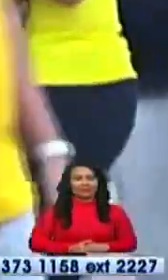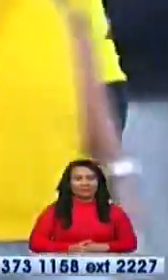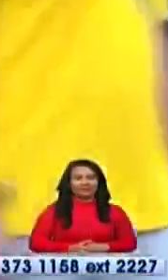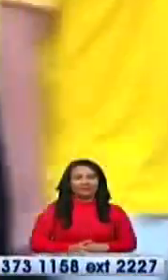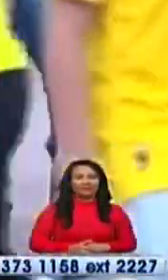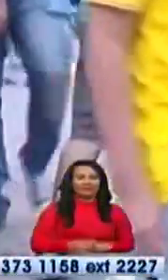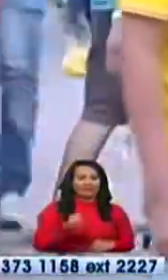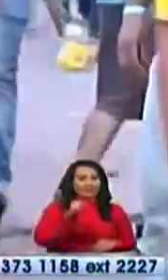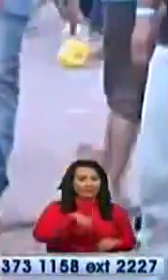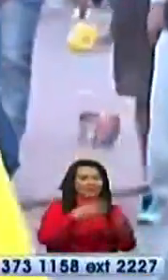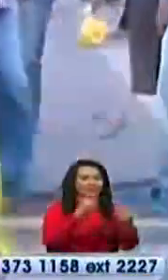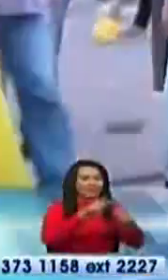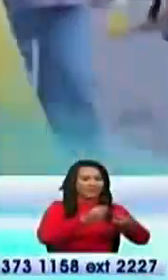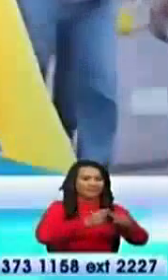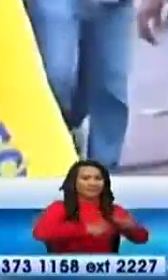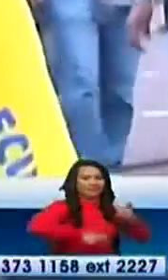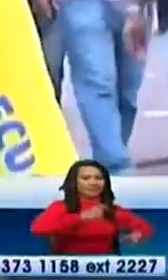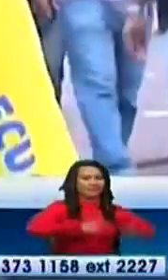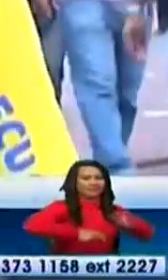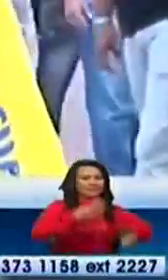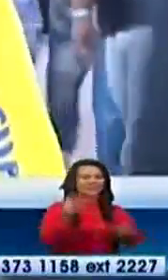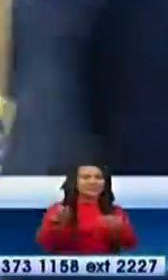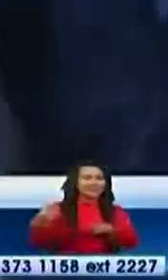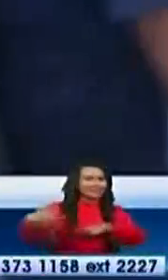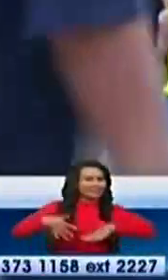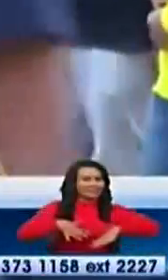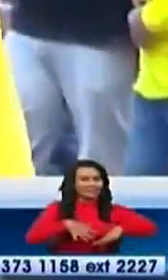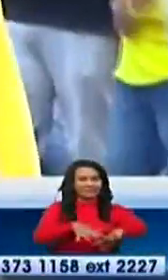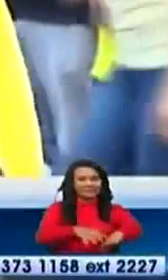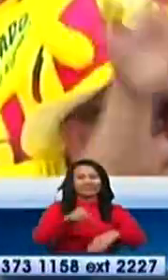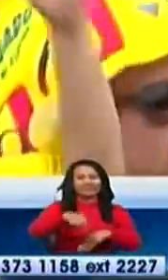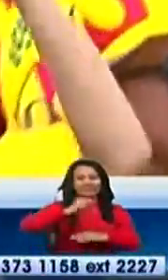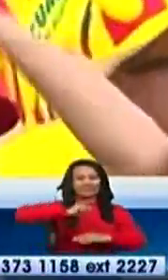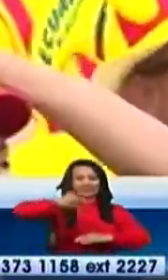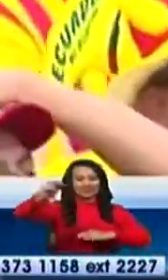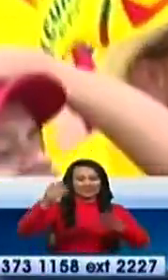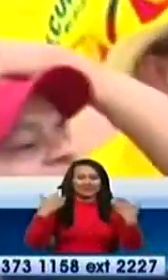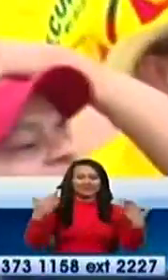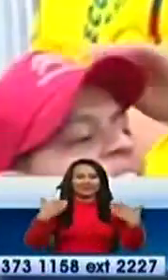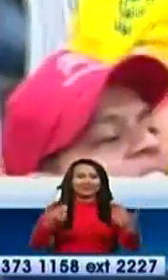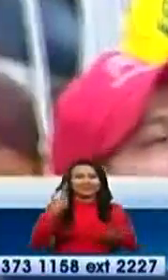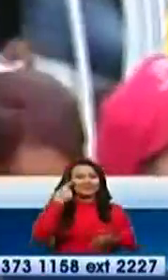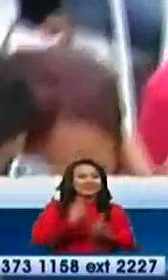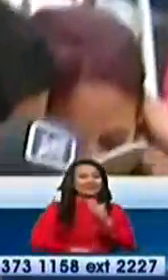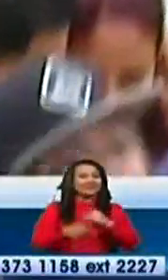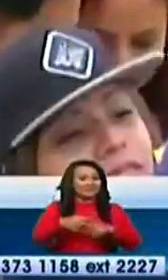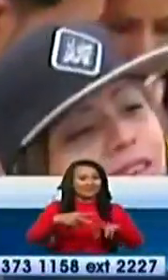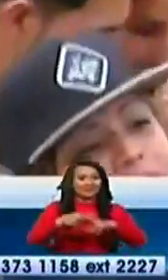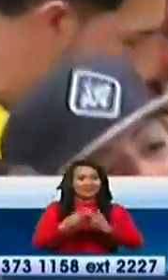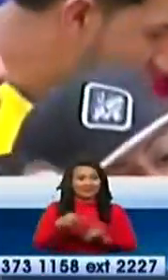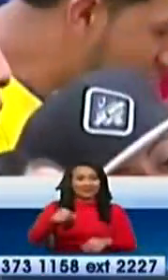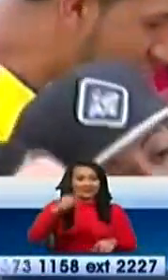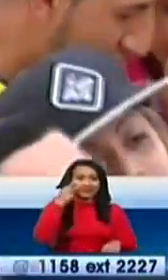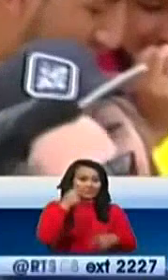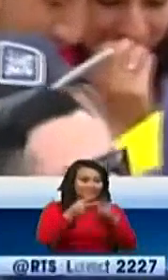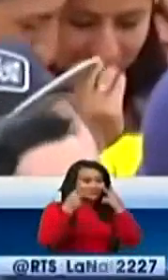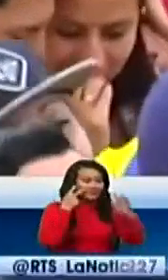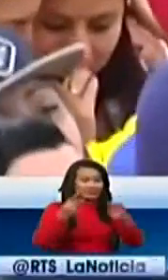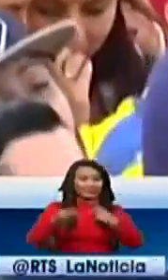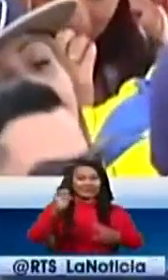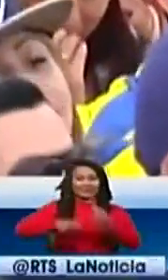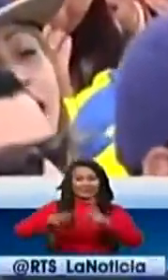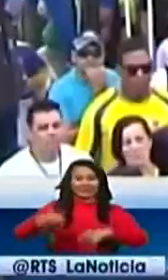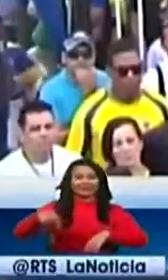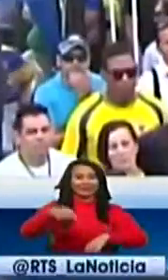Cientos de fans de la tricolor se dieron cita en un sector del norte de la urbe para desde ahí observar el partido que la selección jugó